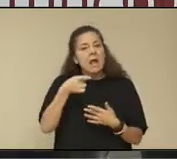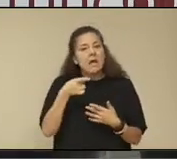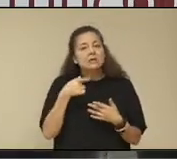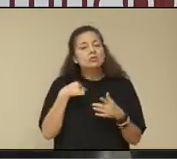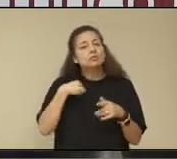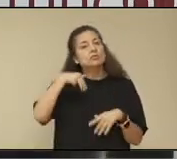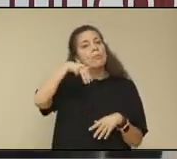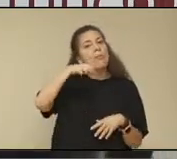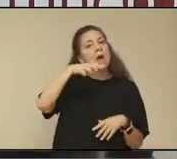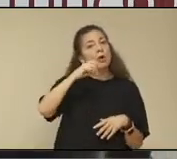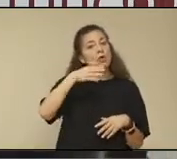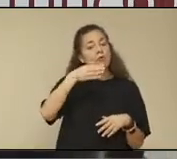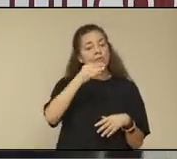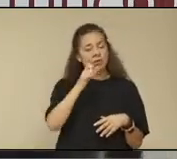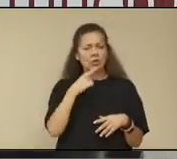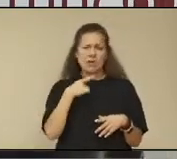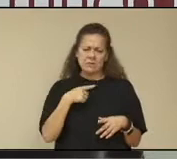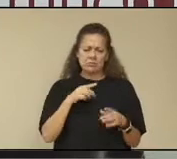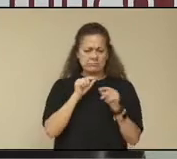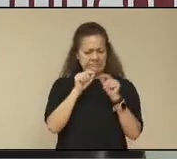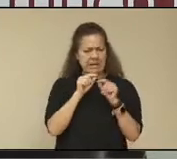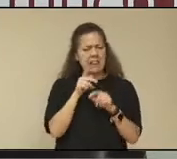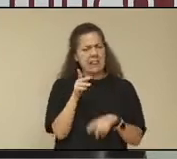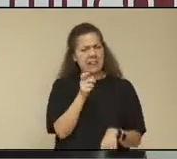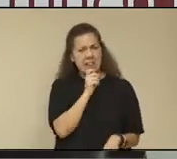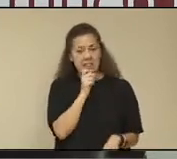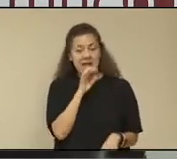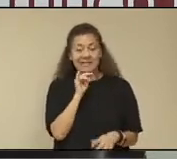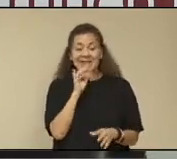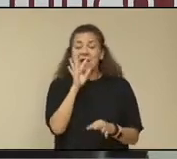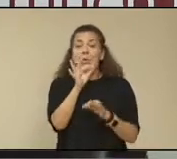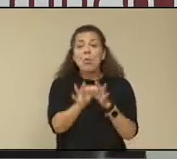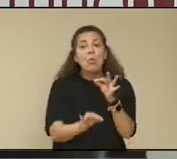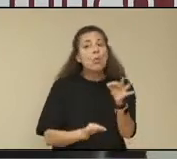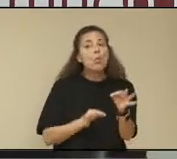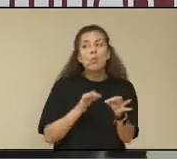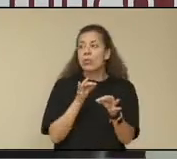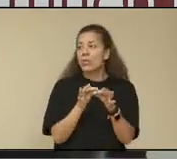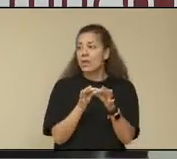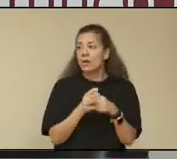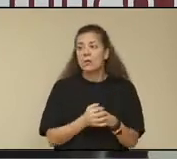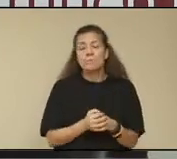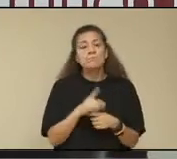eucariótico, es un organismo complejo que tiene un ciclo